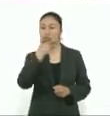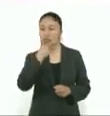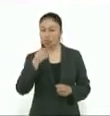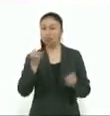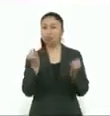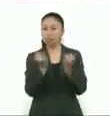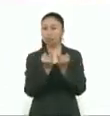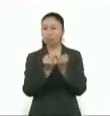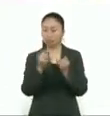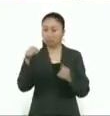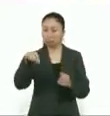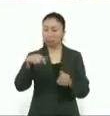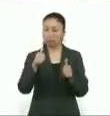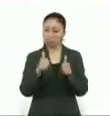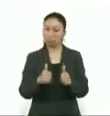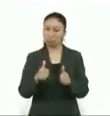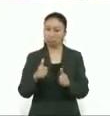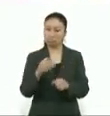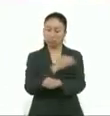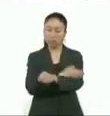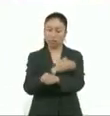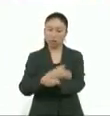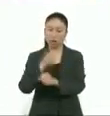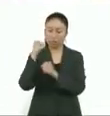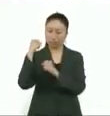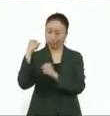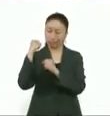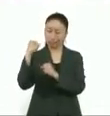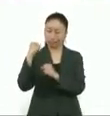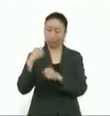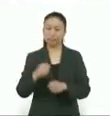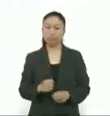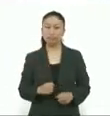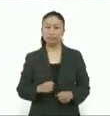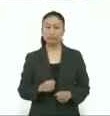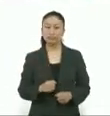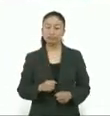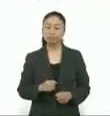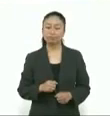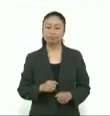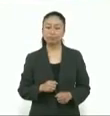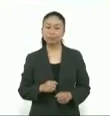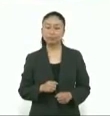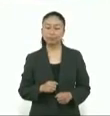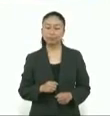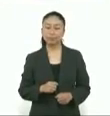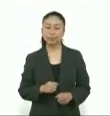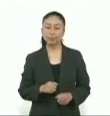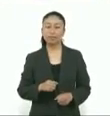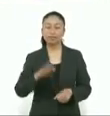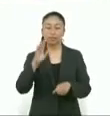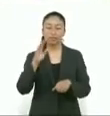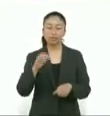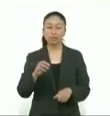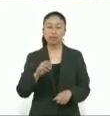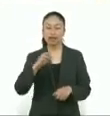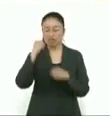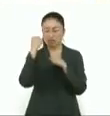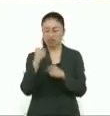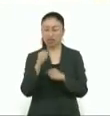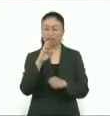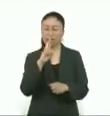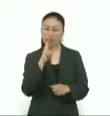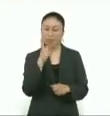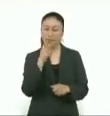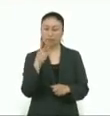nos acompañan en la lucha! Estoy convencida que la mayor fuerza de la cuarta transformación en